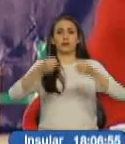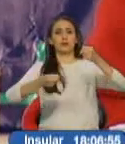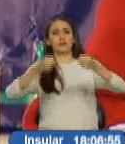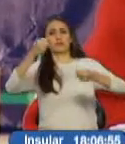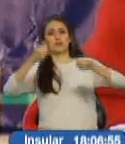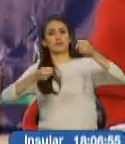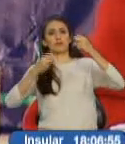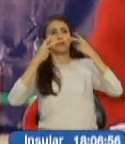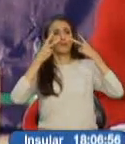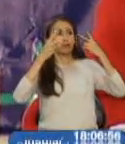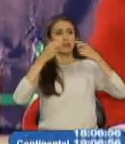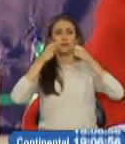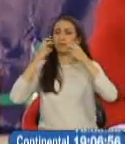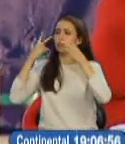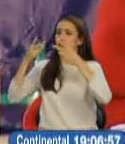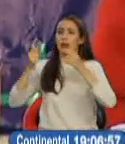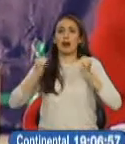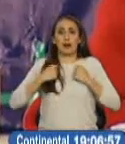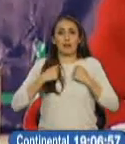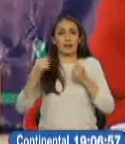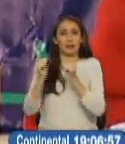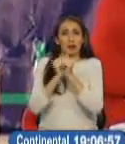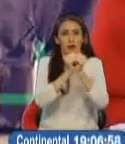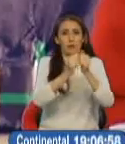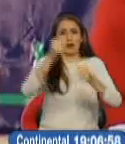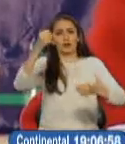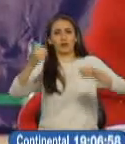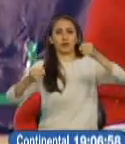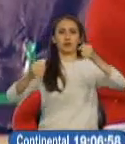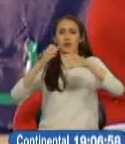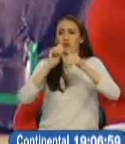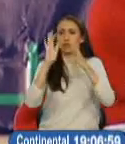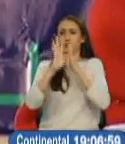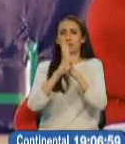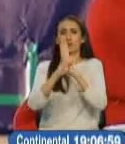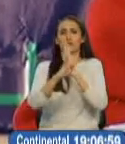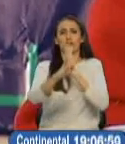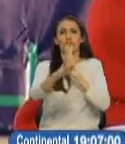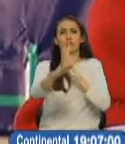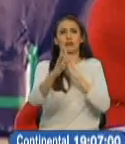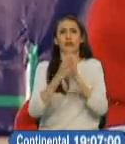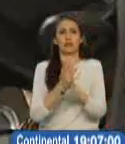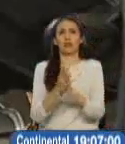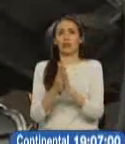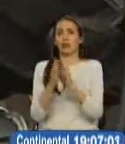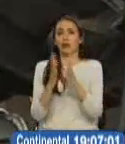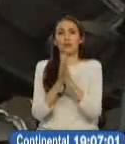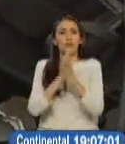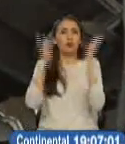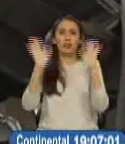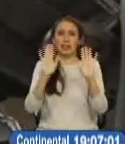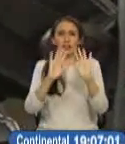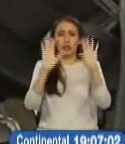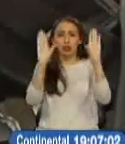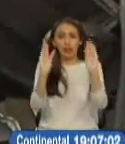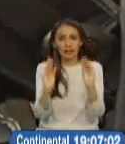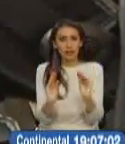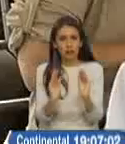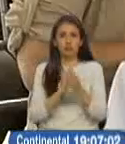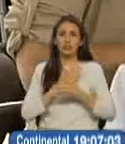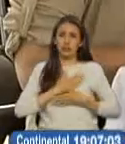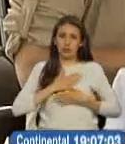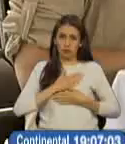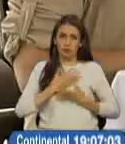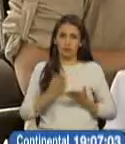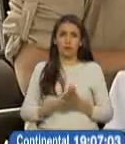de vehículos que me acompañaba, demasiado grande, hay que reducirla. En lo político, nuevamente dijo que